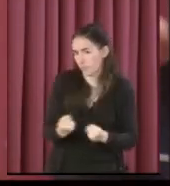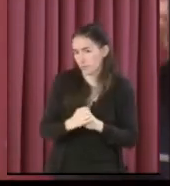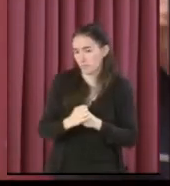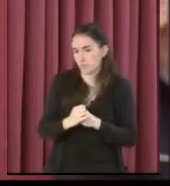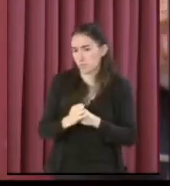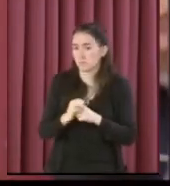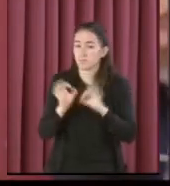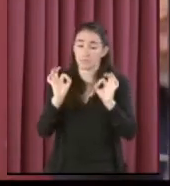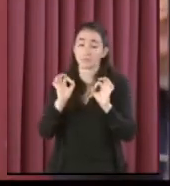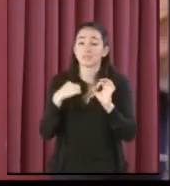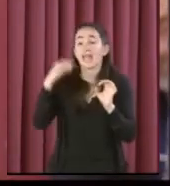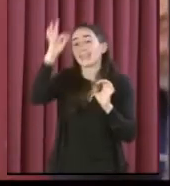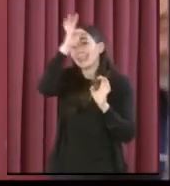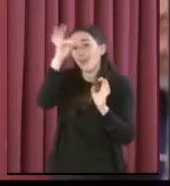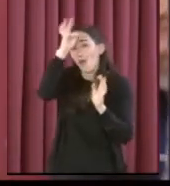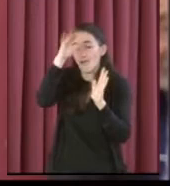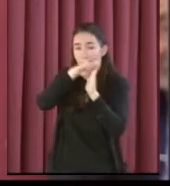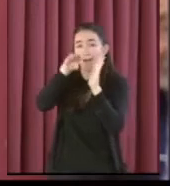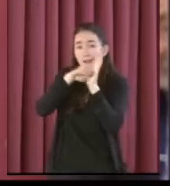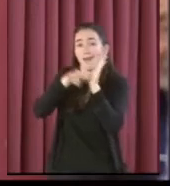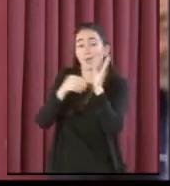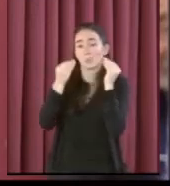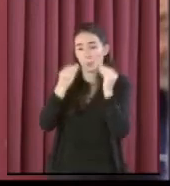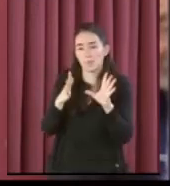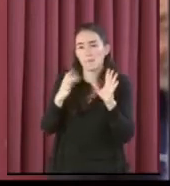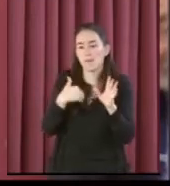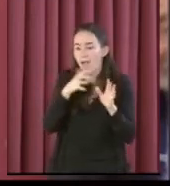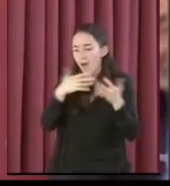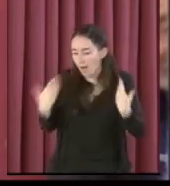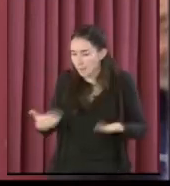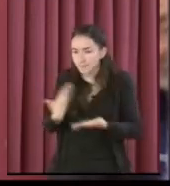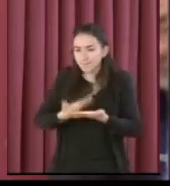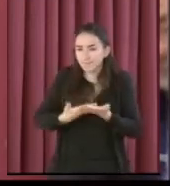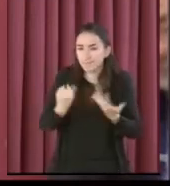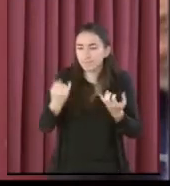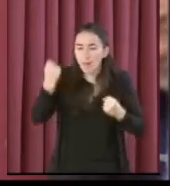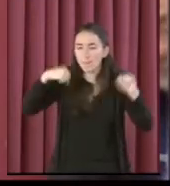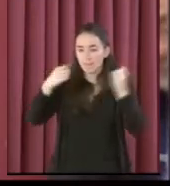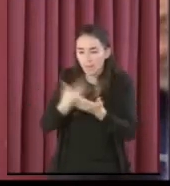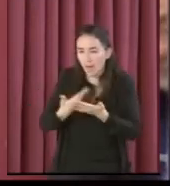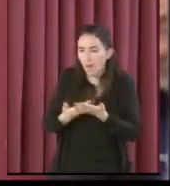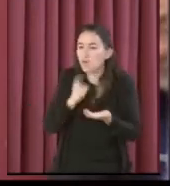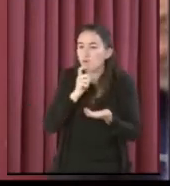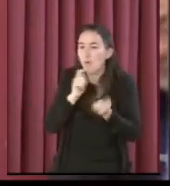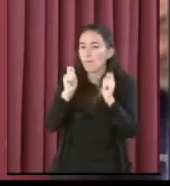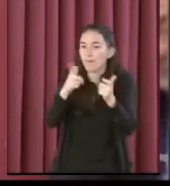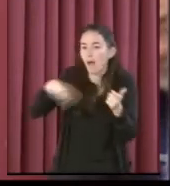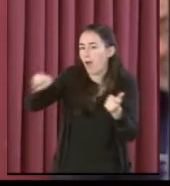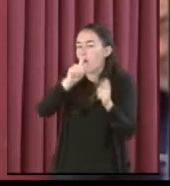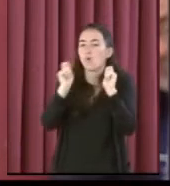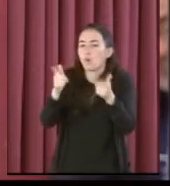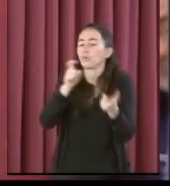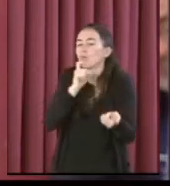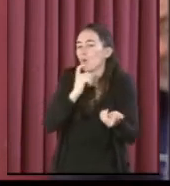teórico, pero la pregunta es la siguiente: ¿cómo estamos promoviendo la vitalidad urbana? La respuesta rápida